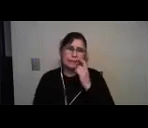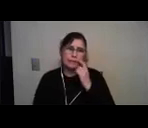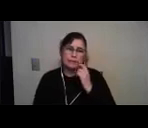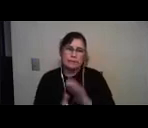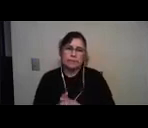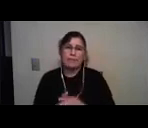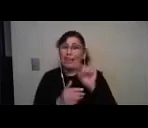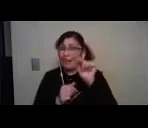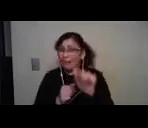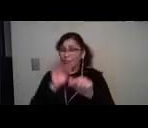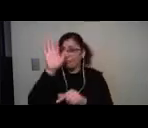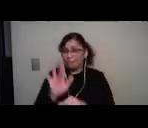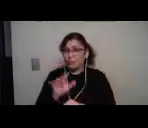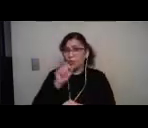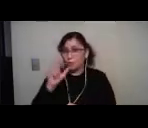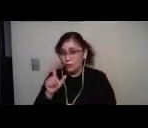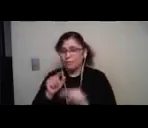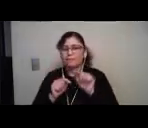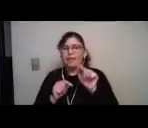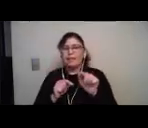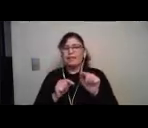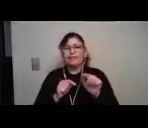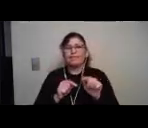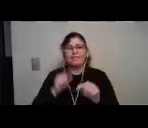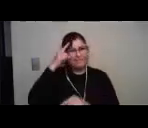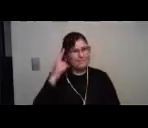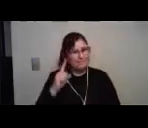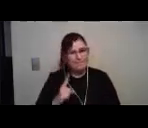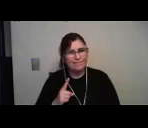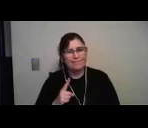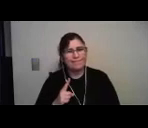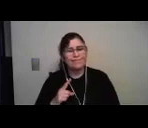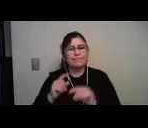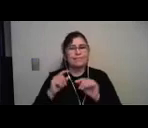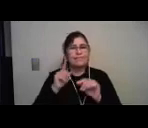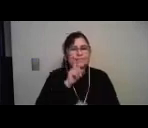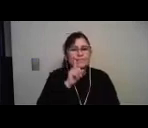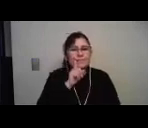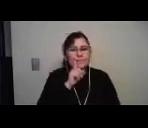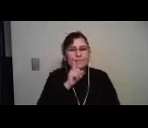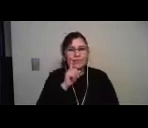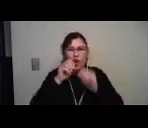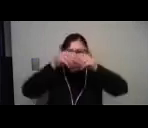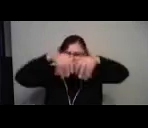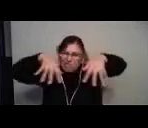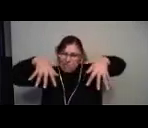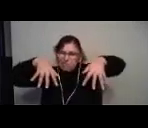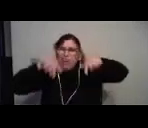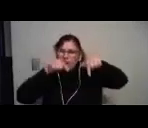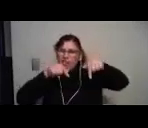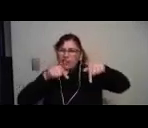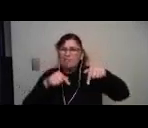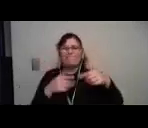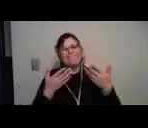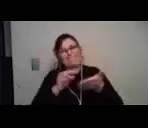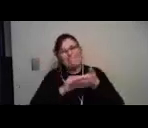Se caracterizan por lesiones o por que están comprometidas a la raíz nerviosa, ¿cierto? Y que pueden ser